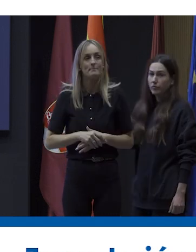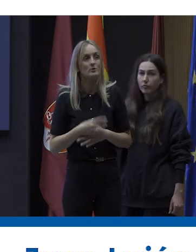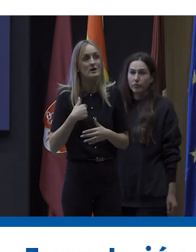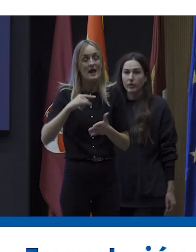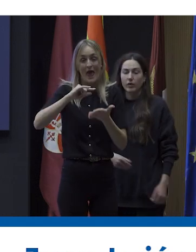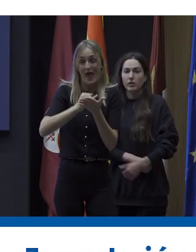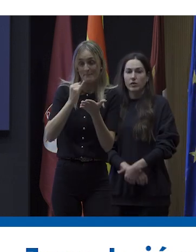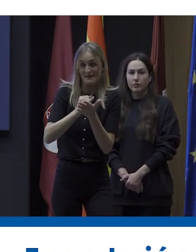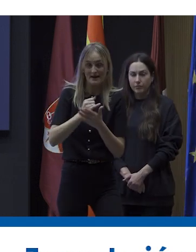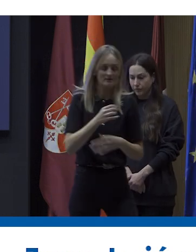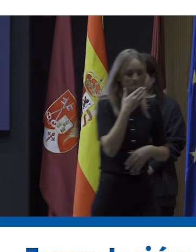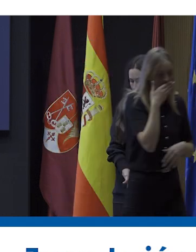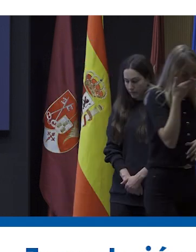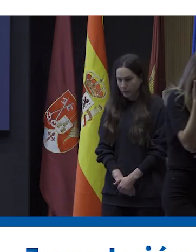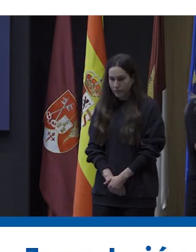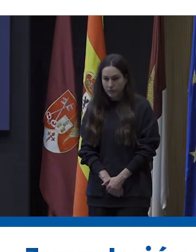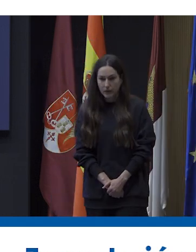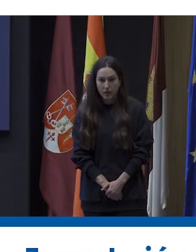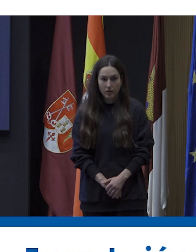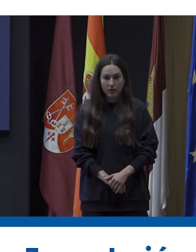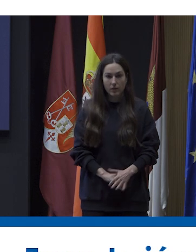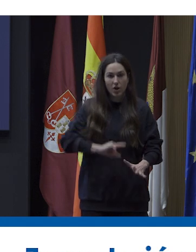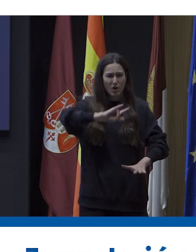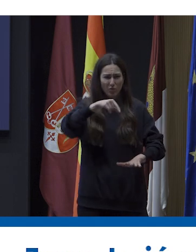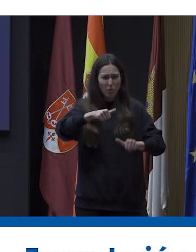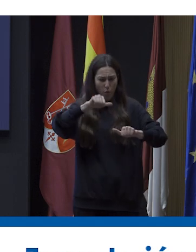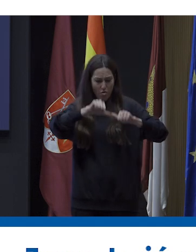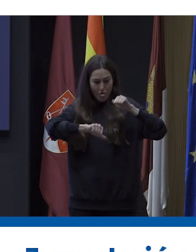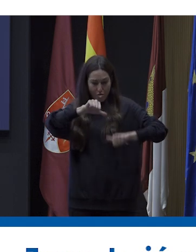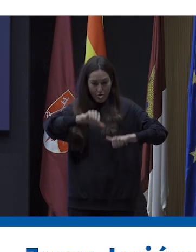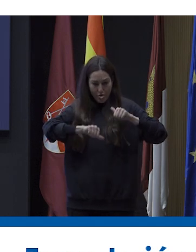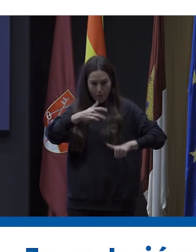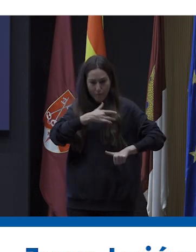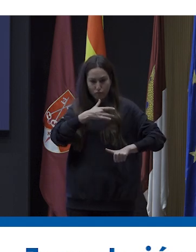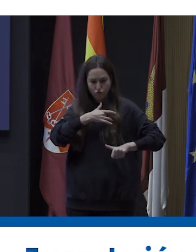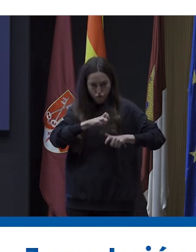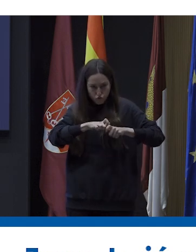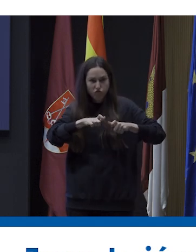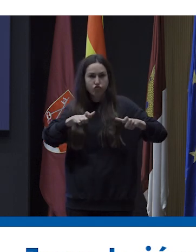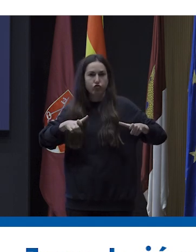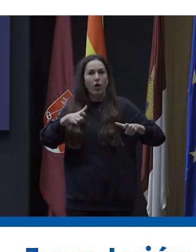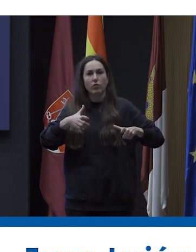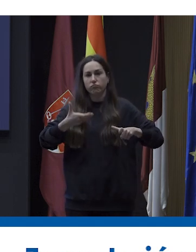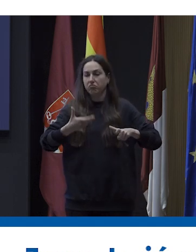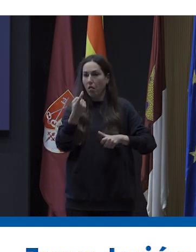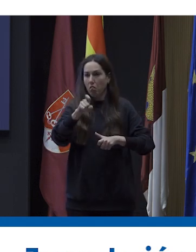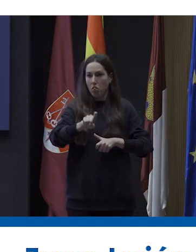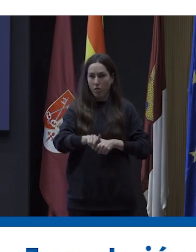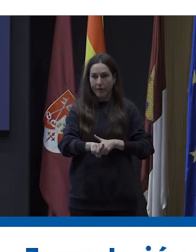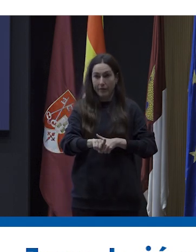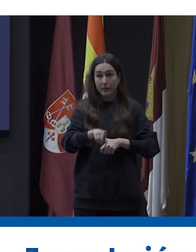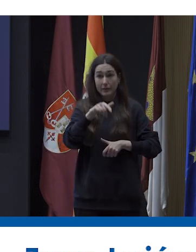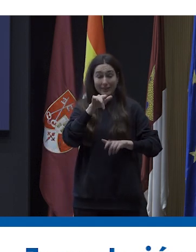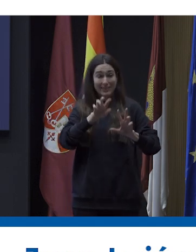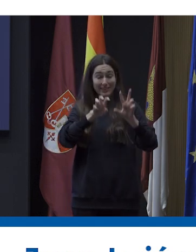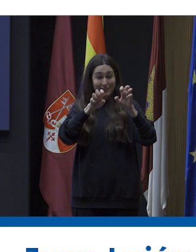aplicar rápidamente y sin tener que montar, digamos, una cirugía cardíaca que siempre necesita más requerimientos. Entonces, esto,